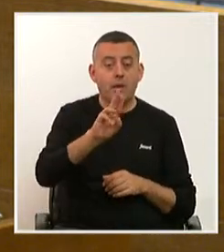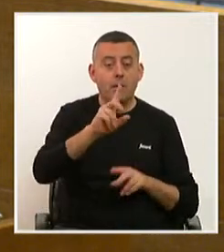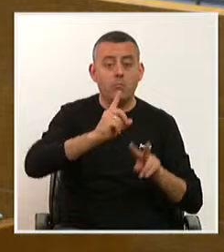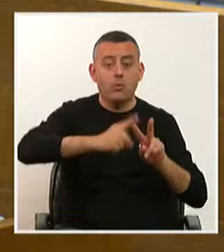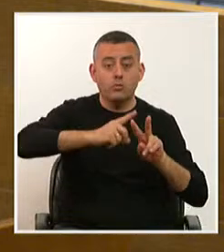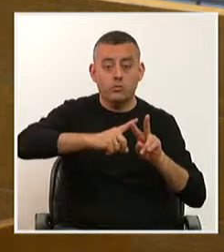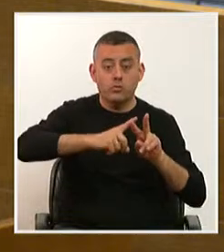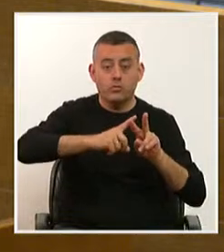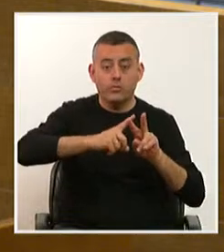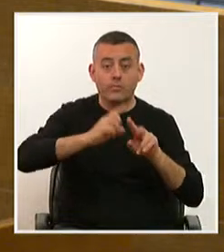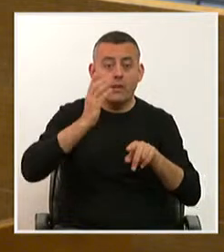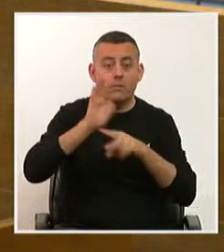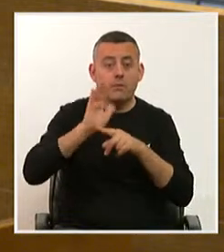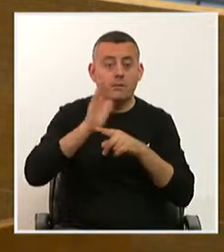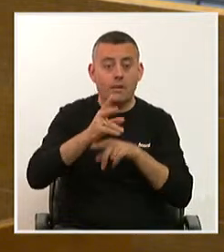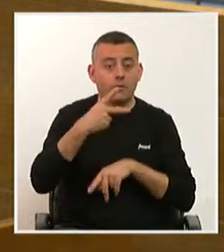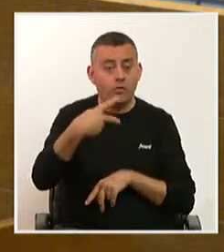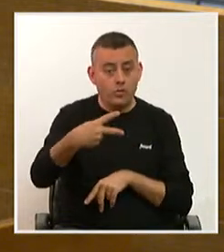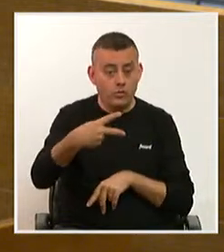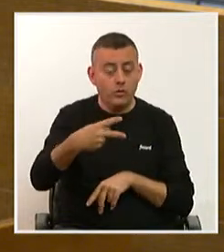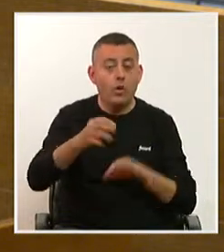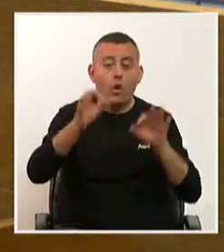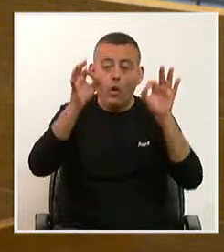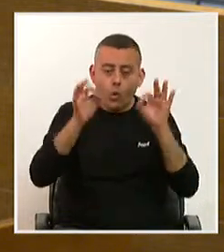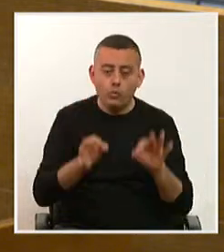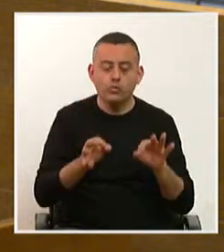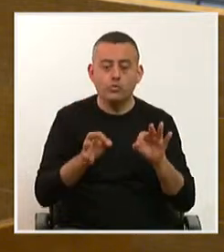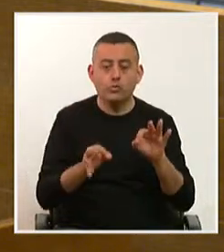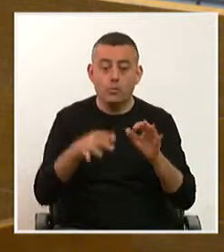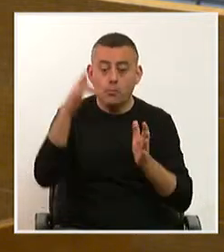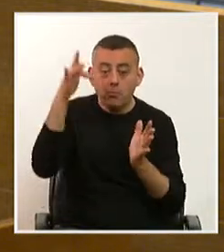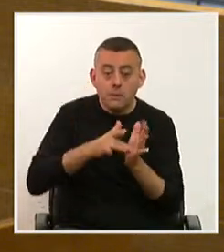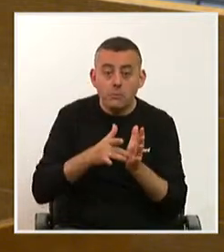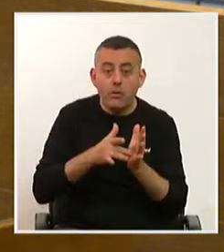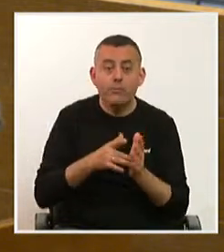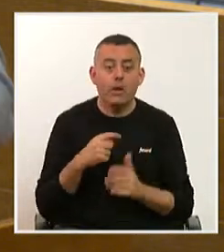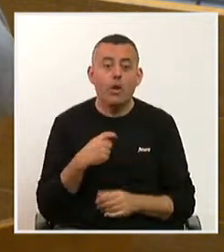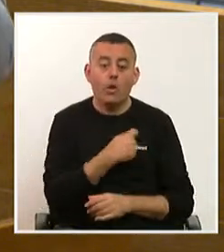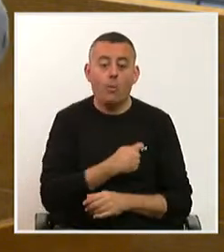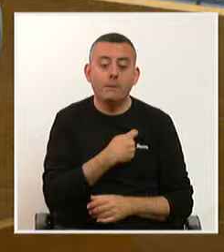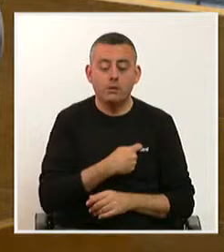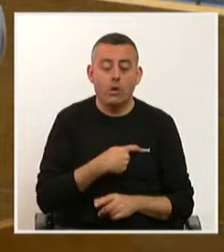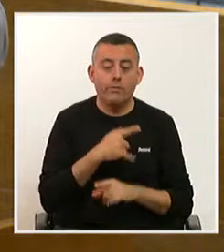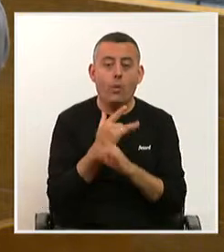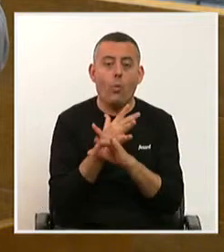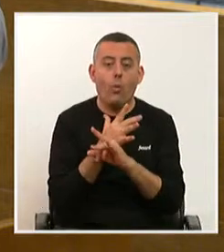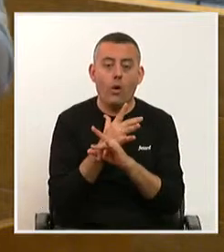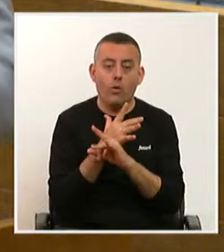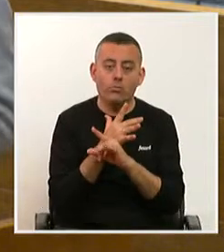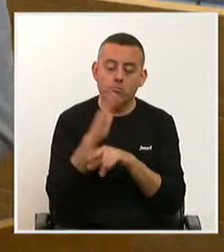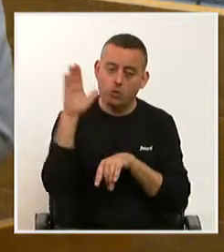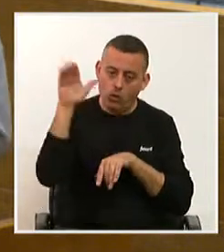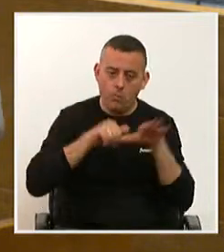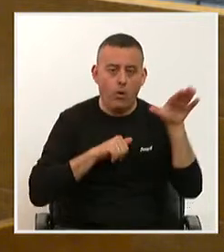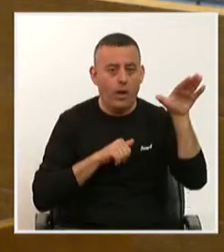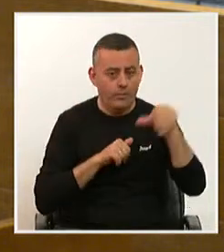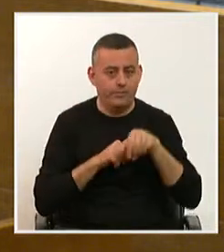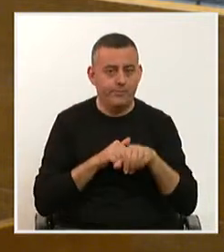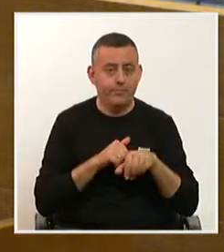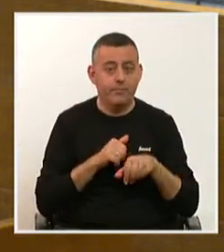does se convoca la comisón del el en la comis del que